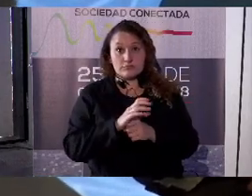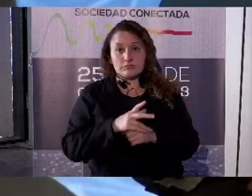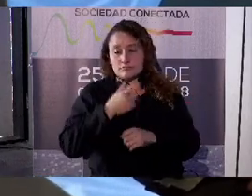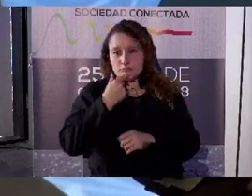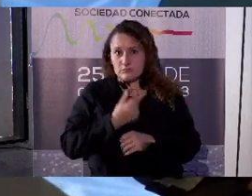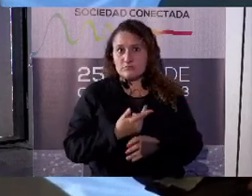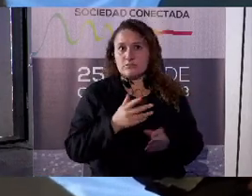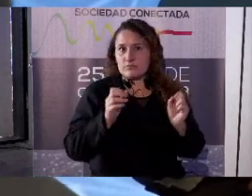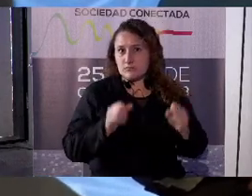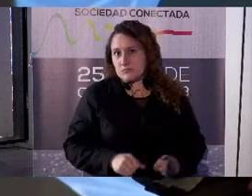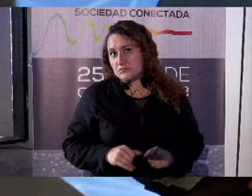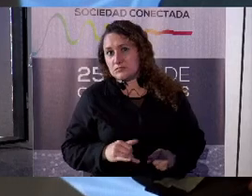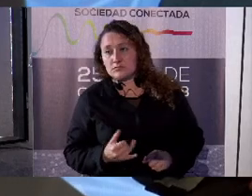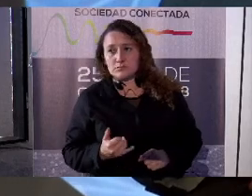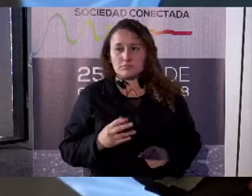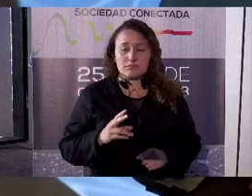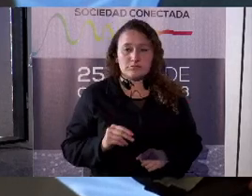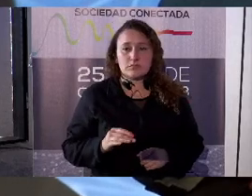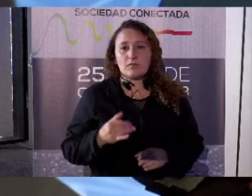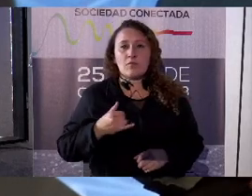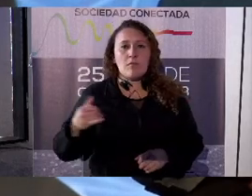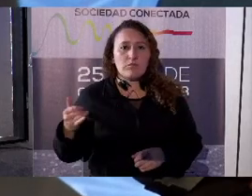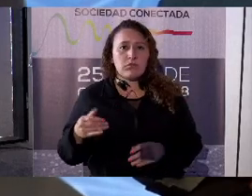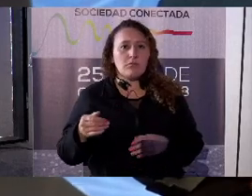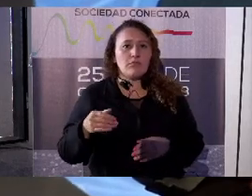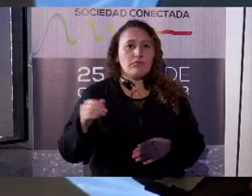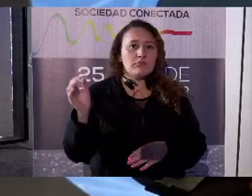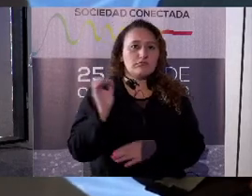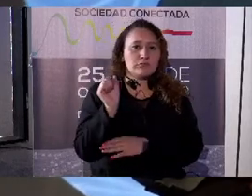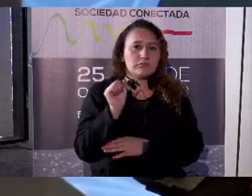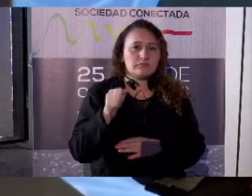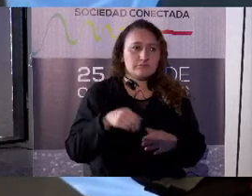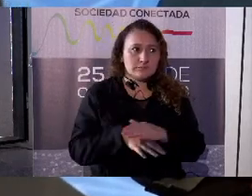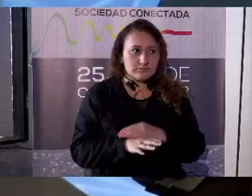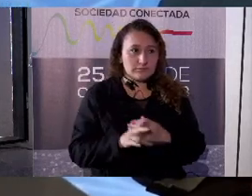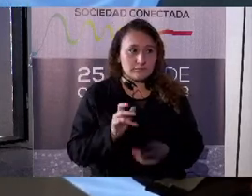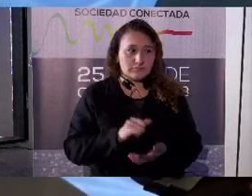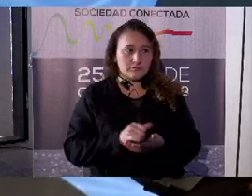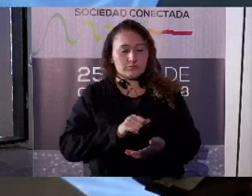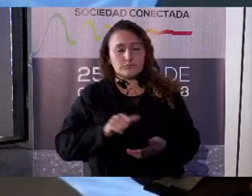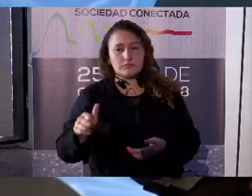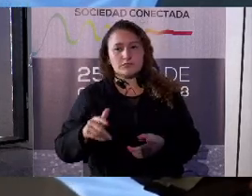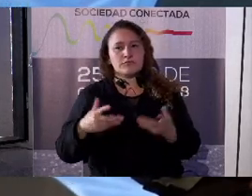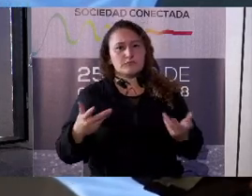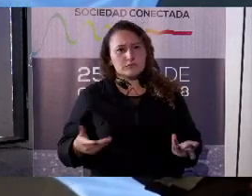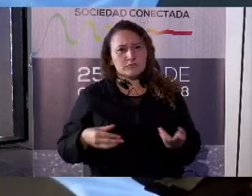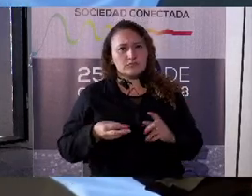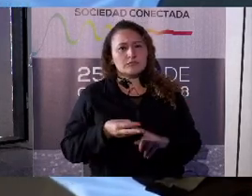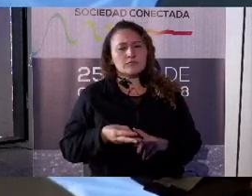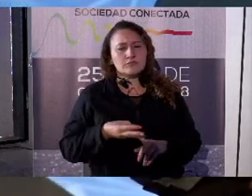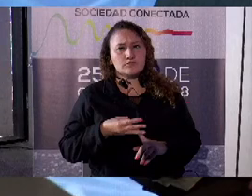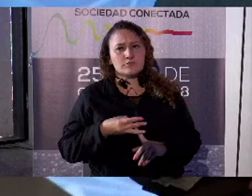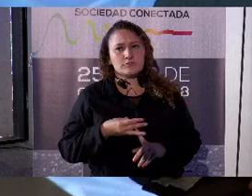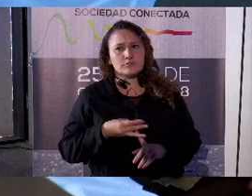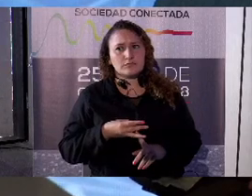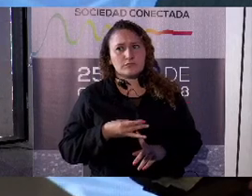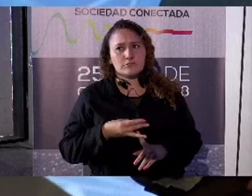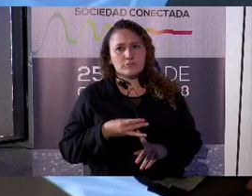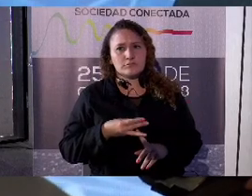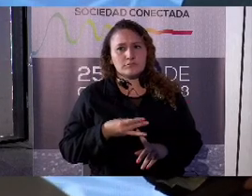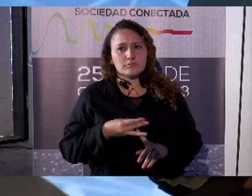poder encontrar o no va a poder encontrar un espacio libre otra de las vertientes está más para eh